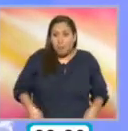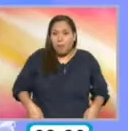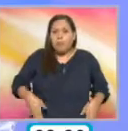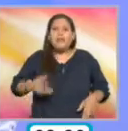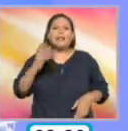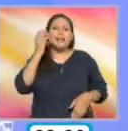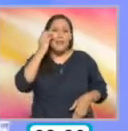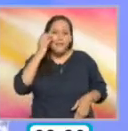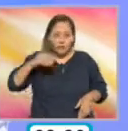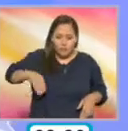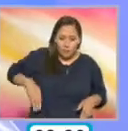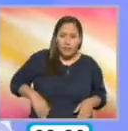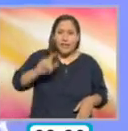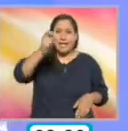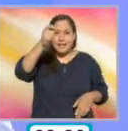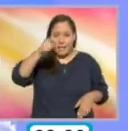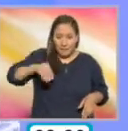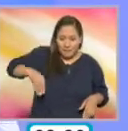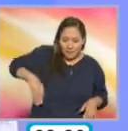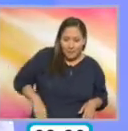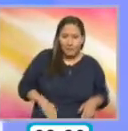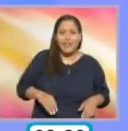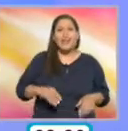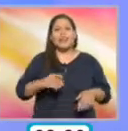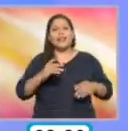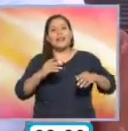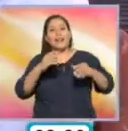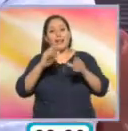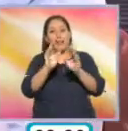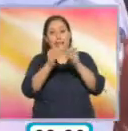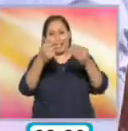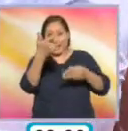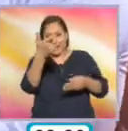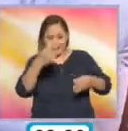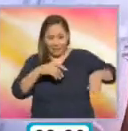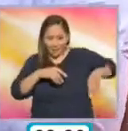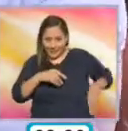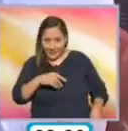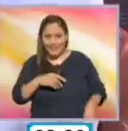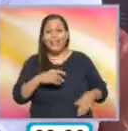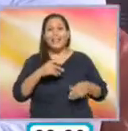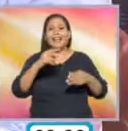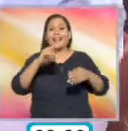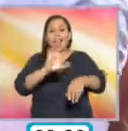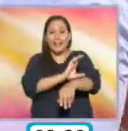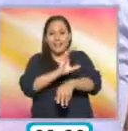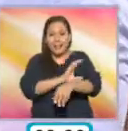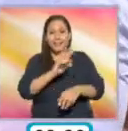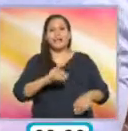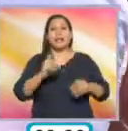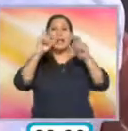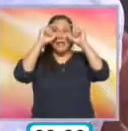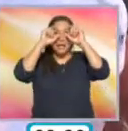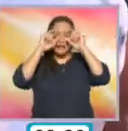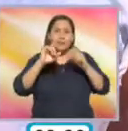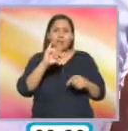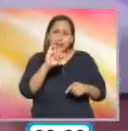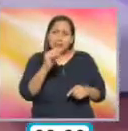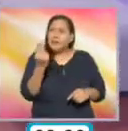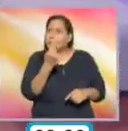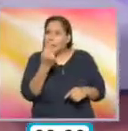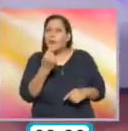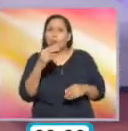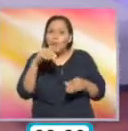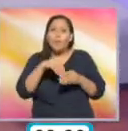el teléfono, llevas las llaves del coche, de tu casa, llevas la cartera también, los lentes, el cargador, los lentes. Entonces, de repente sí tienes